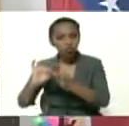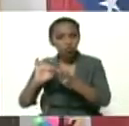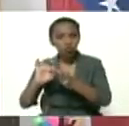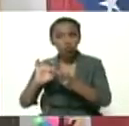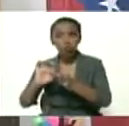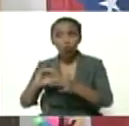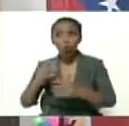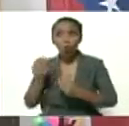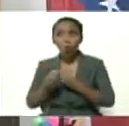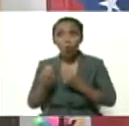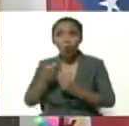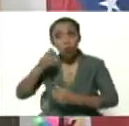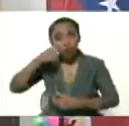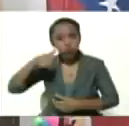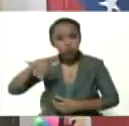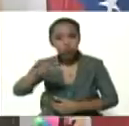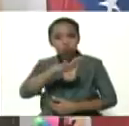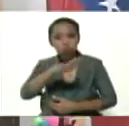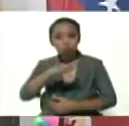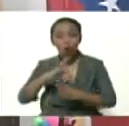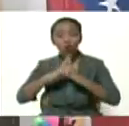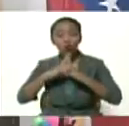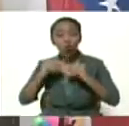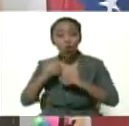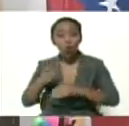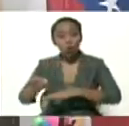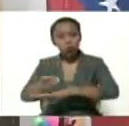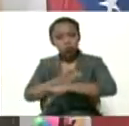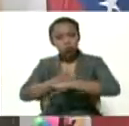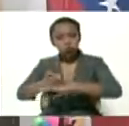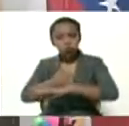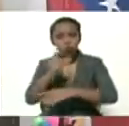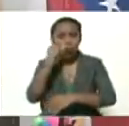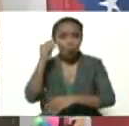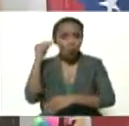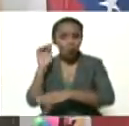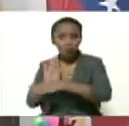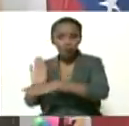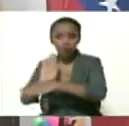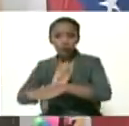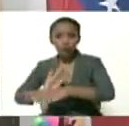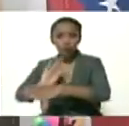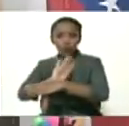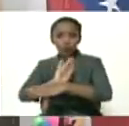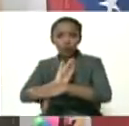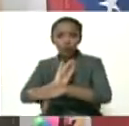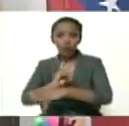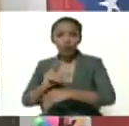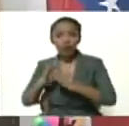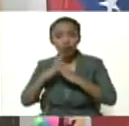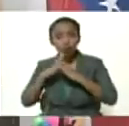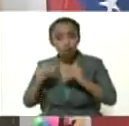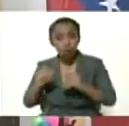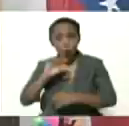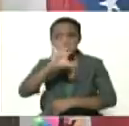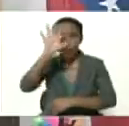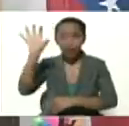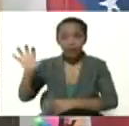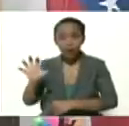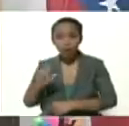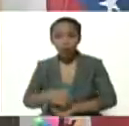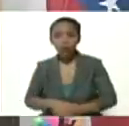como pueblo. A todos los gobernadores, gobernadoras, protectores, protectoras de todos los estados,